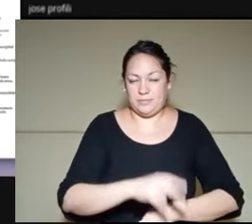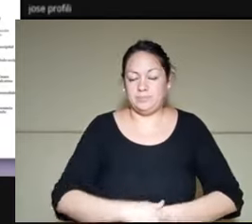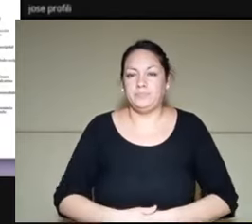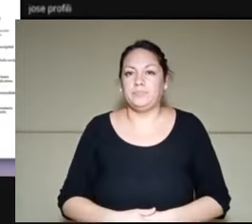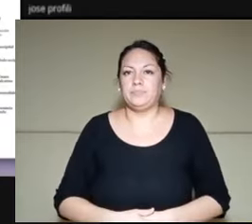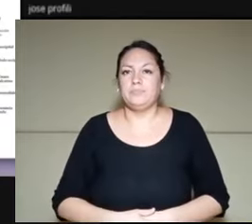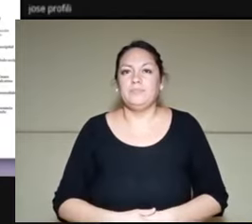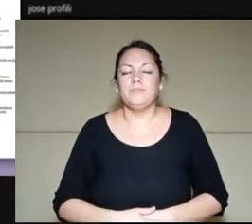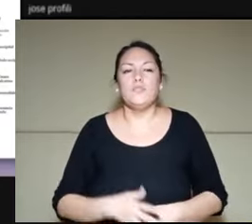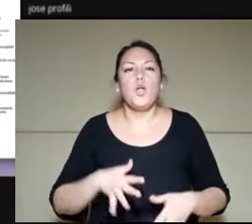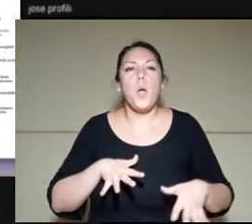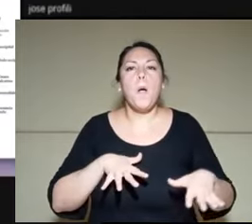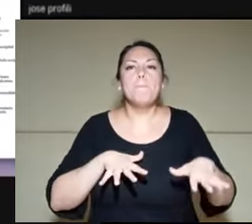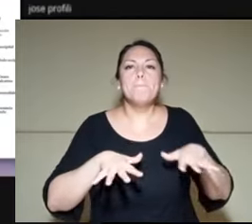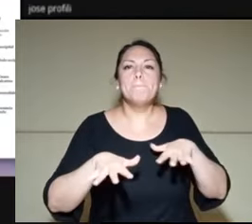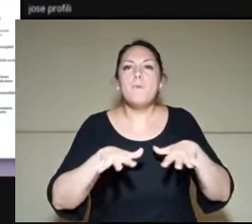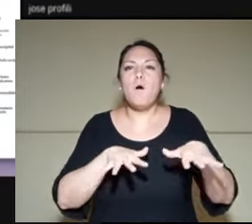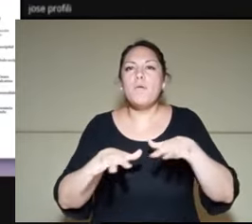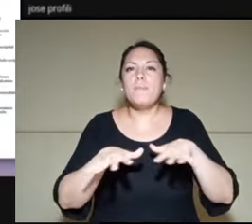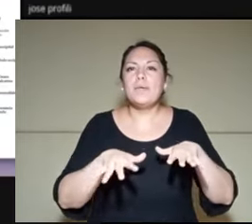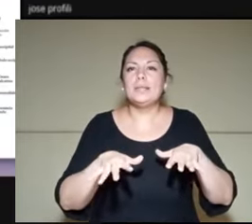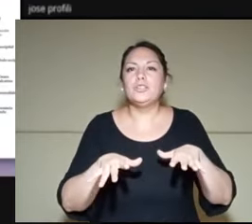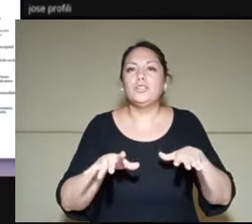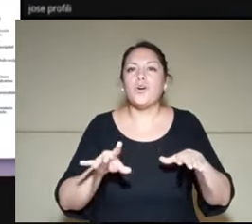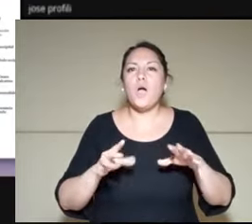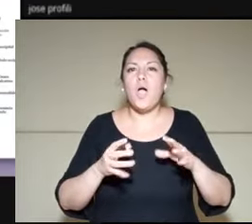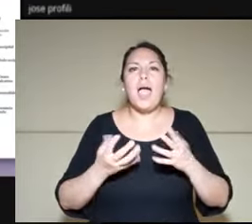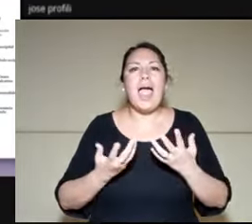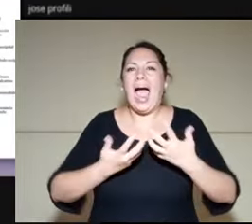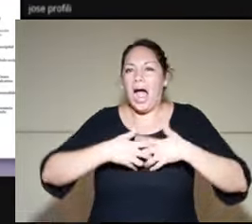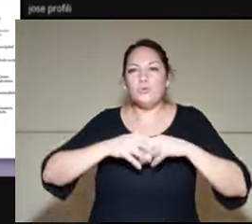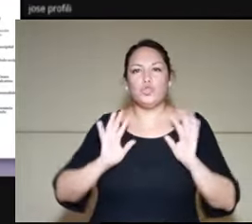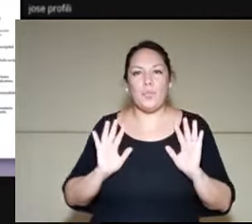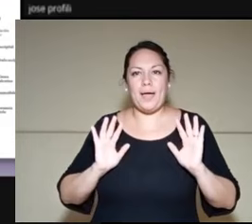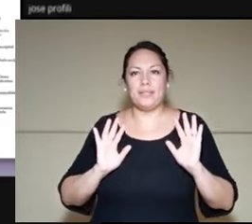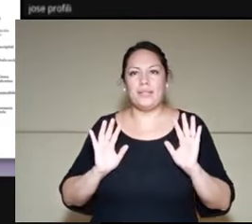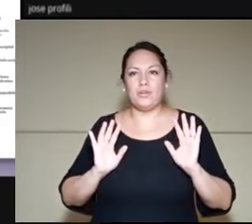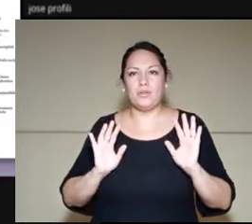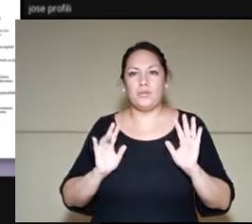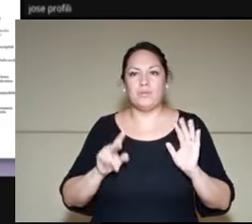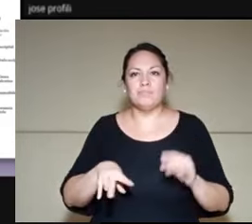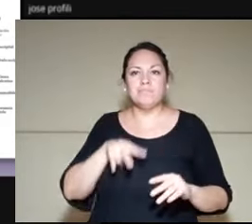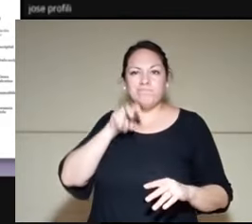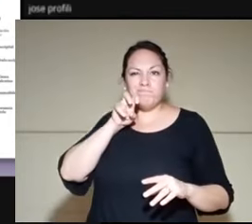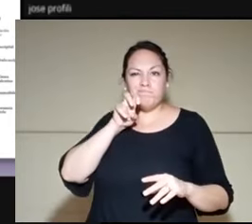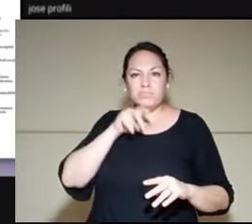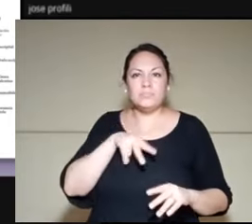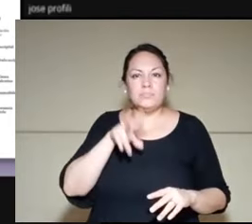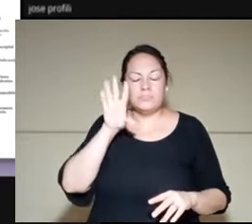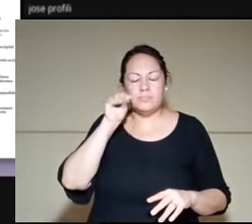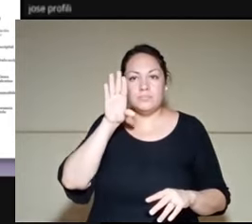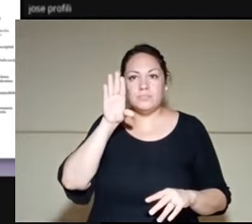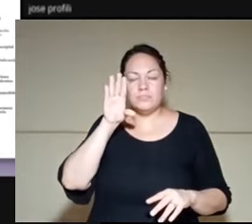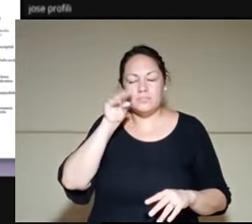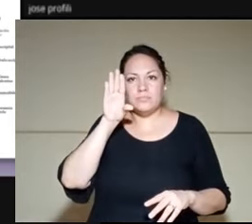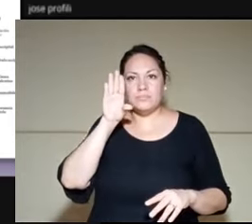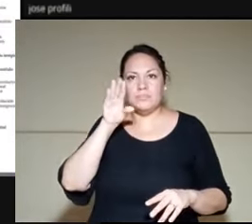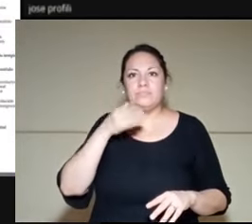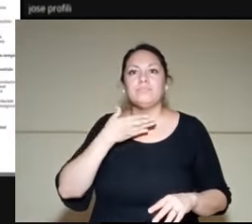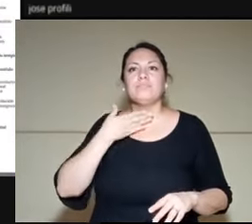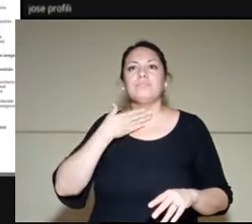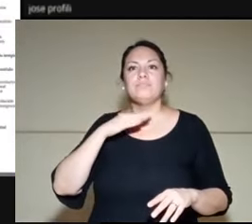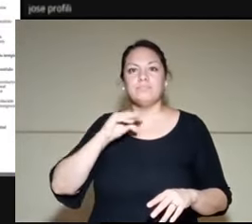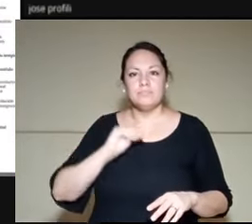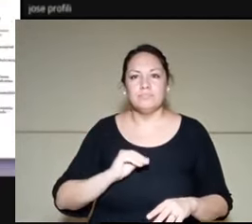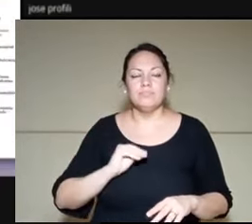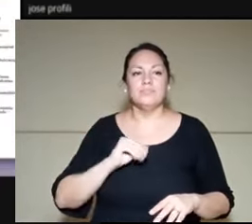acá es donde se organiza el movimiento voluntario, el movimiento, todo lo que es la actividad motora voluntaria. ¿Sí?